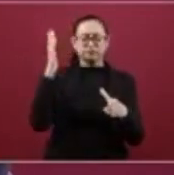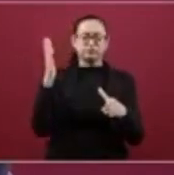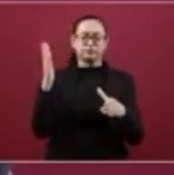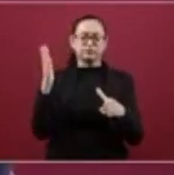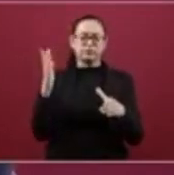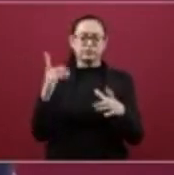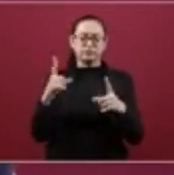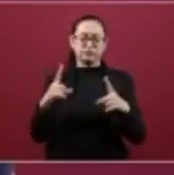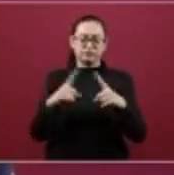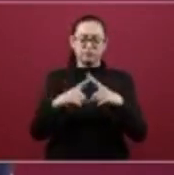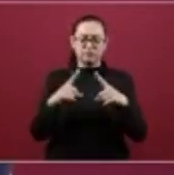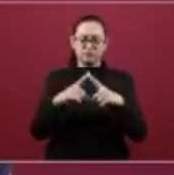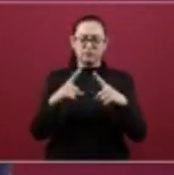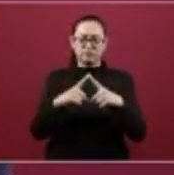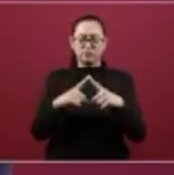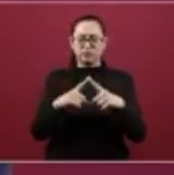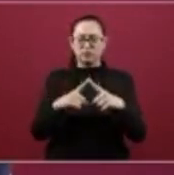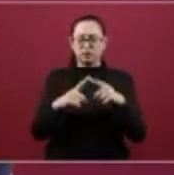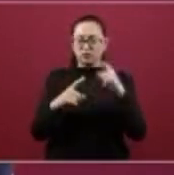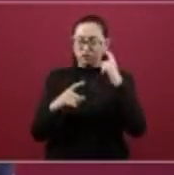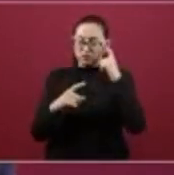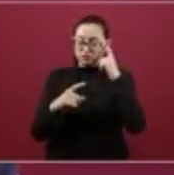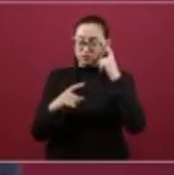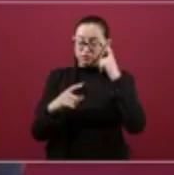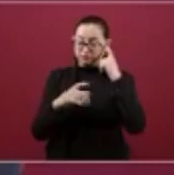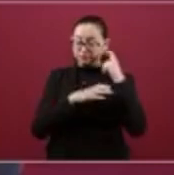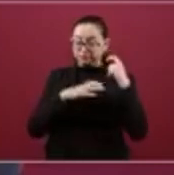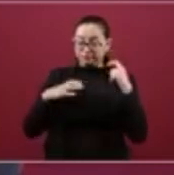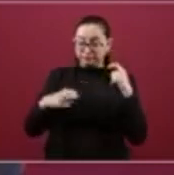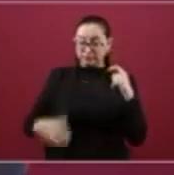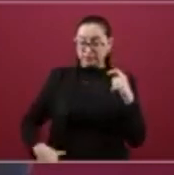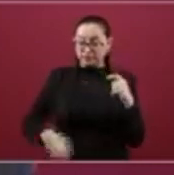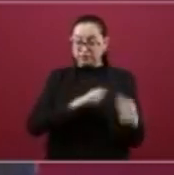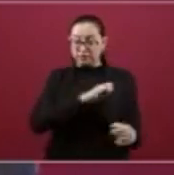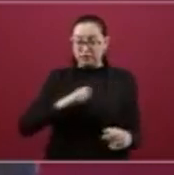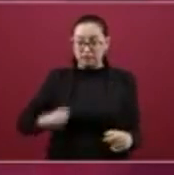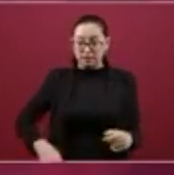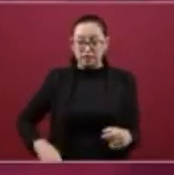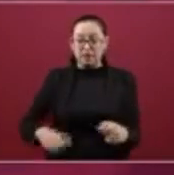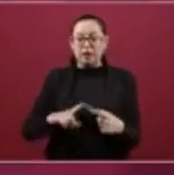la Iglesia Evangélica, como me reuní con